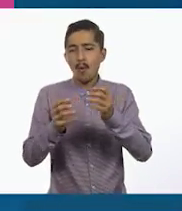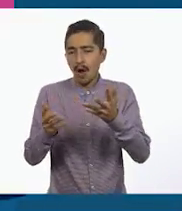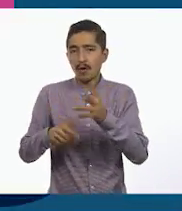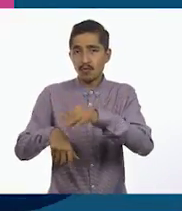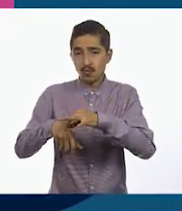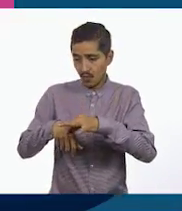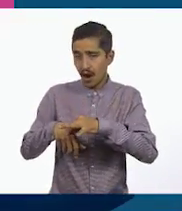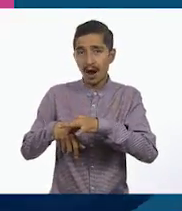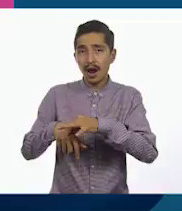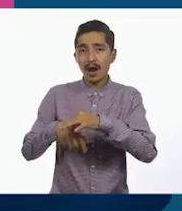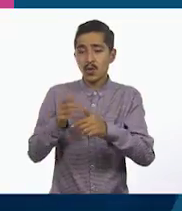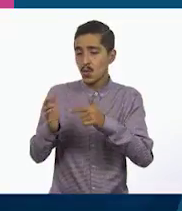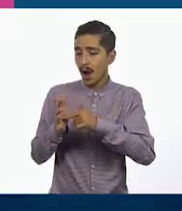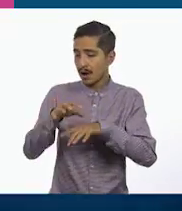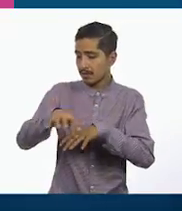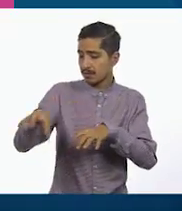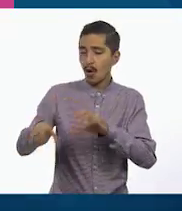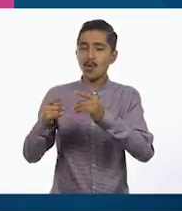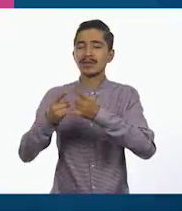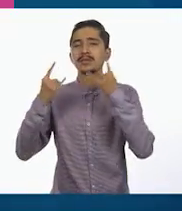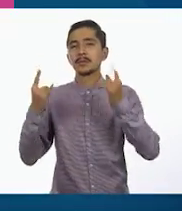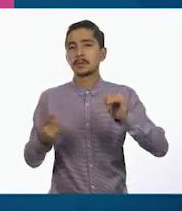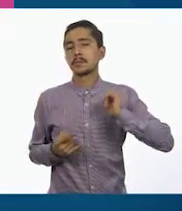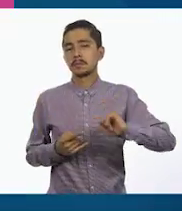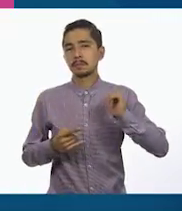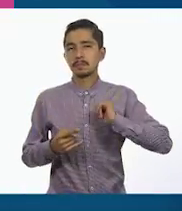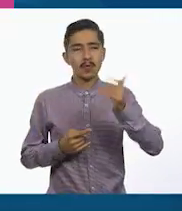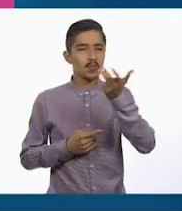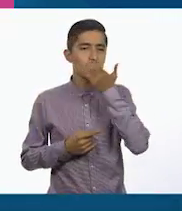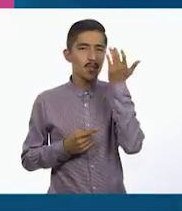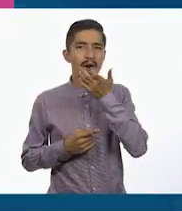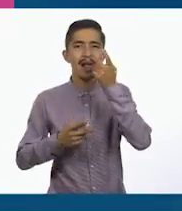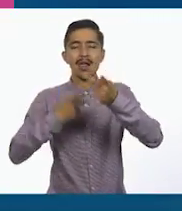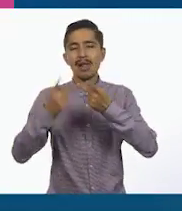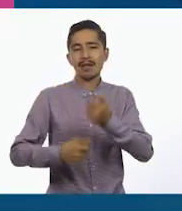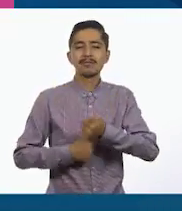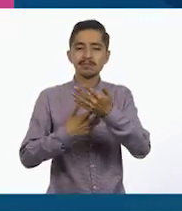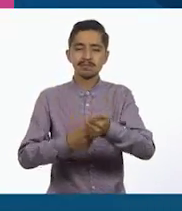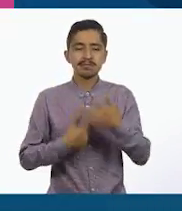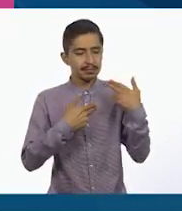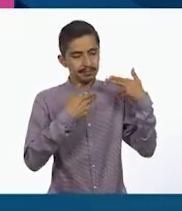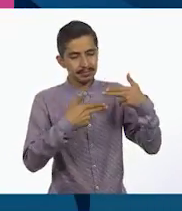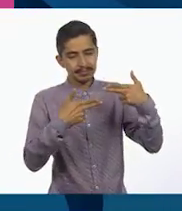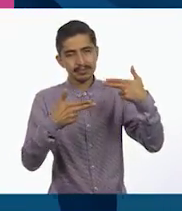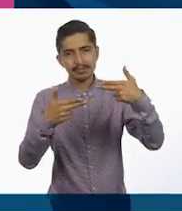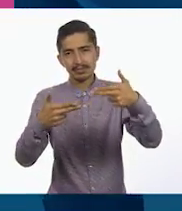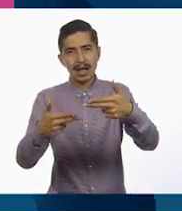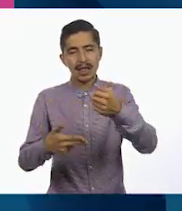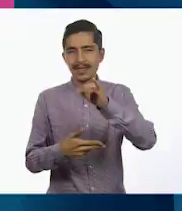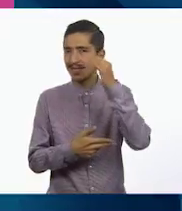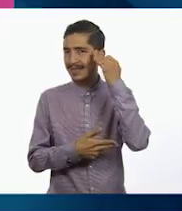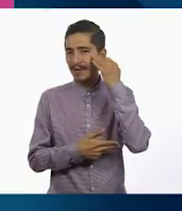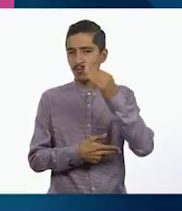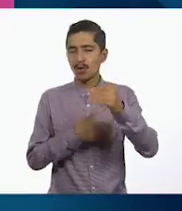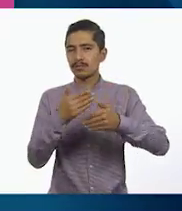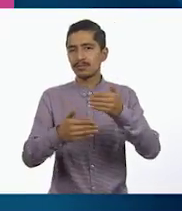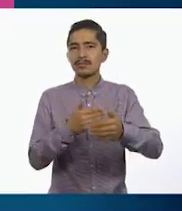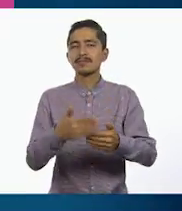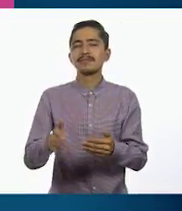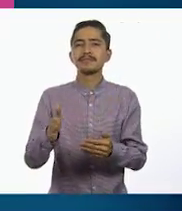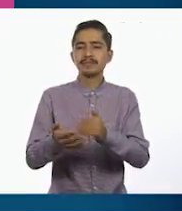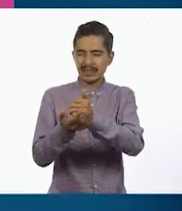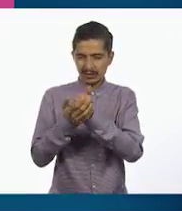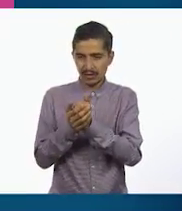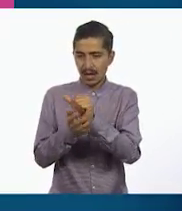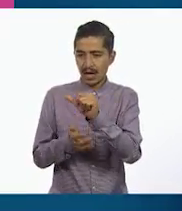contextos geográficos o históricos que provienen de tradiciones orales y que se transforman a través del tiempo. Ale, ¿me ayudas? Claro